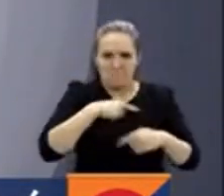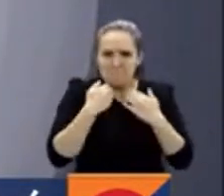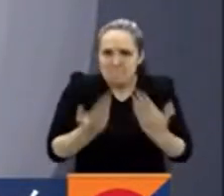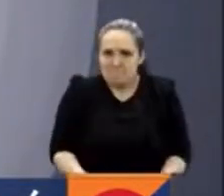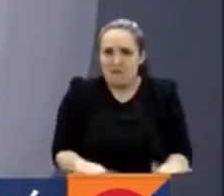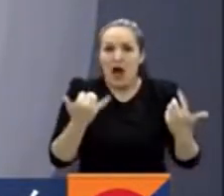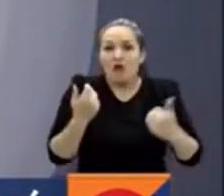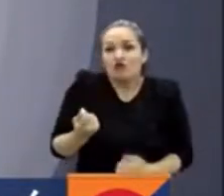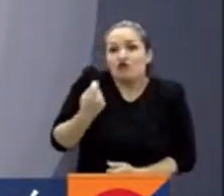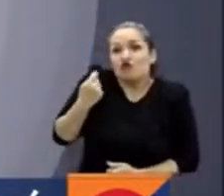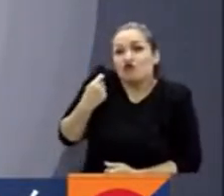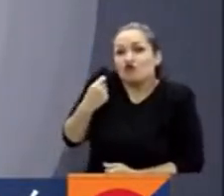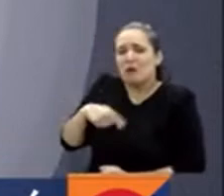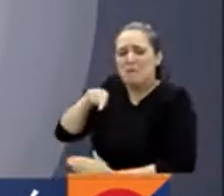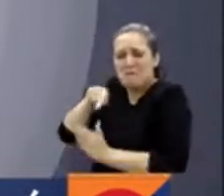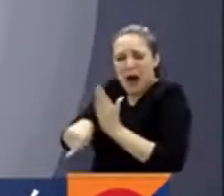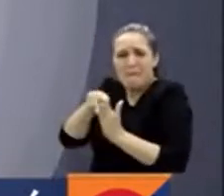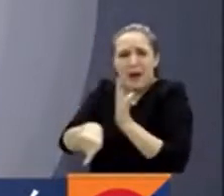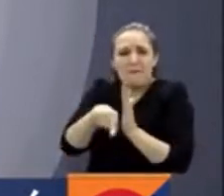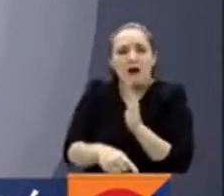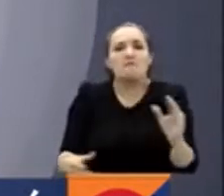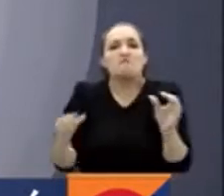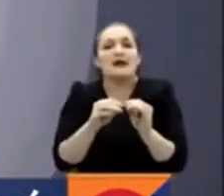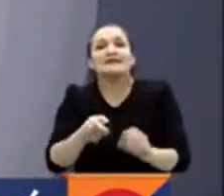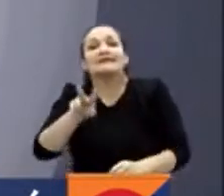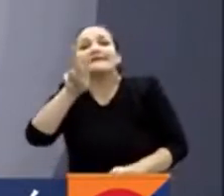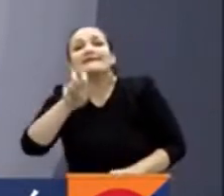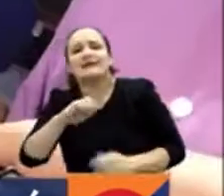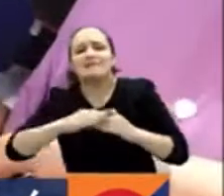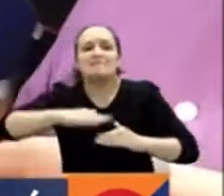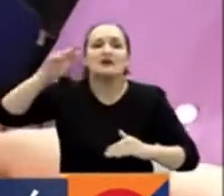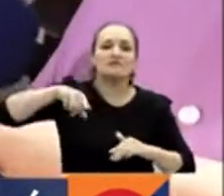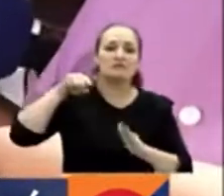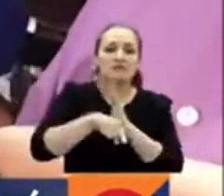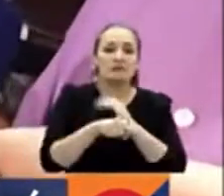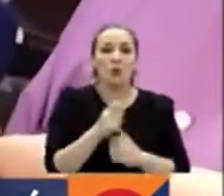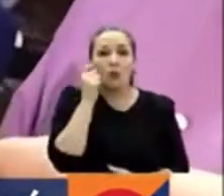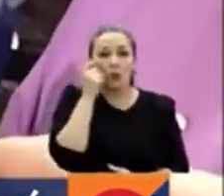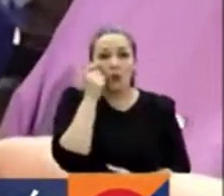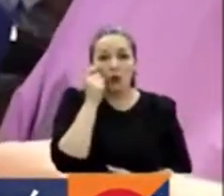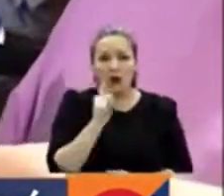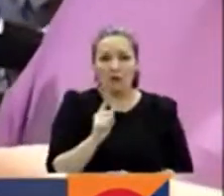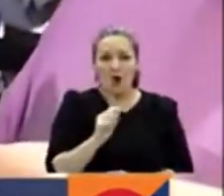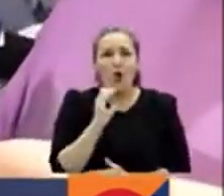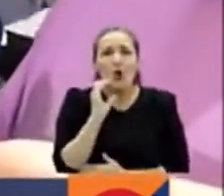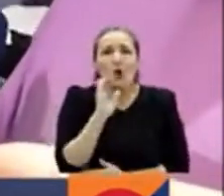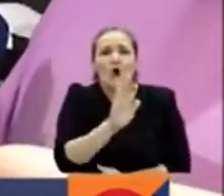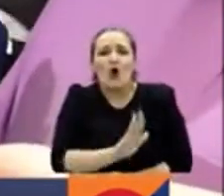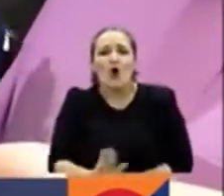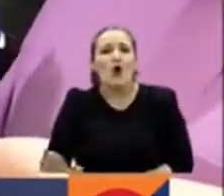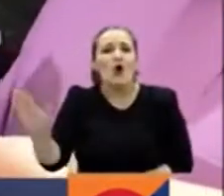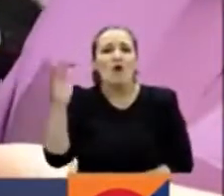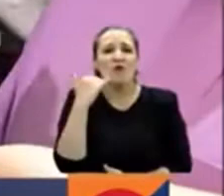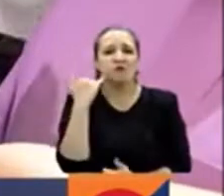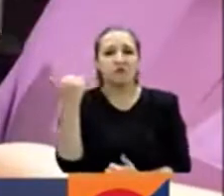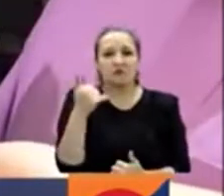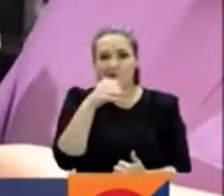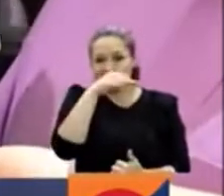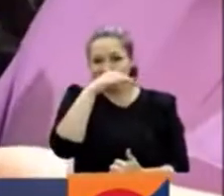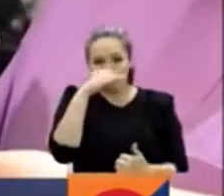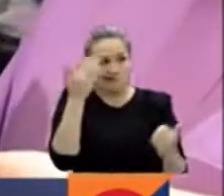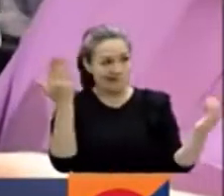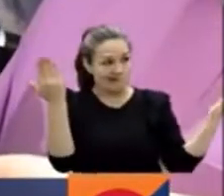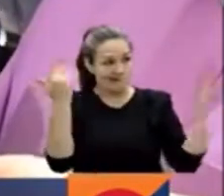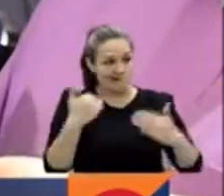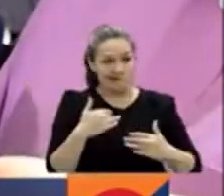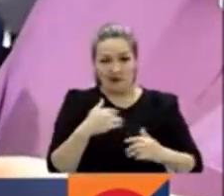ataques colectivos y más de 7 asesinatos. No es en Buga, es en Colombia que hay una cultura de narcotráfico que